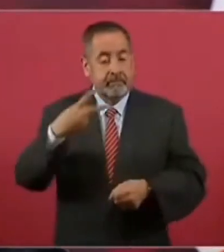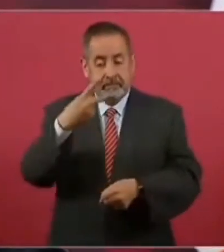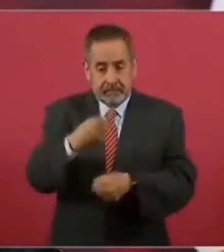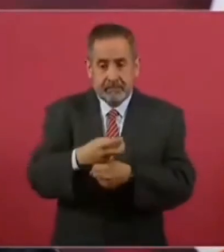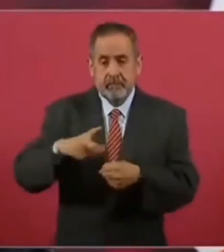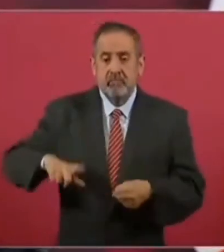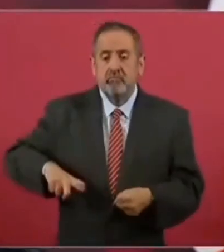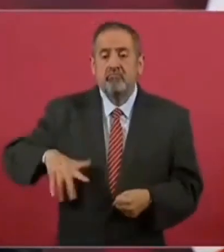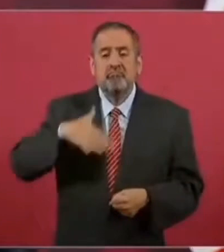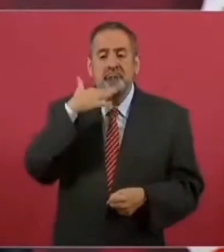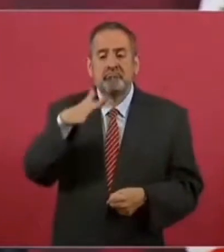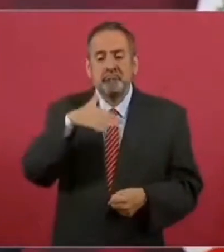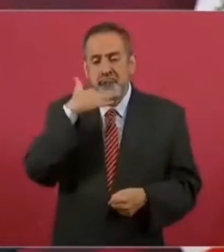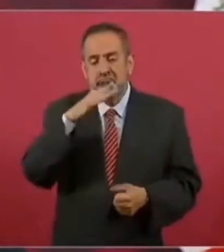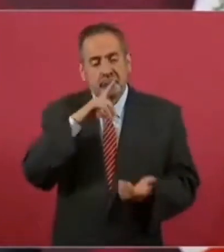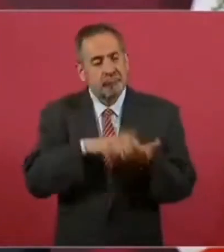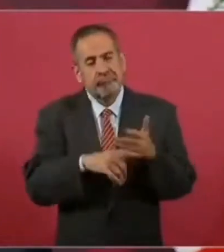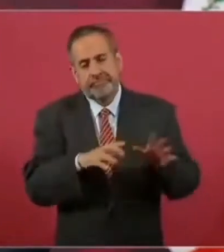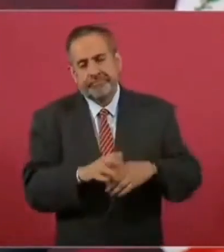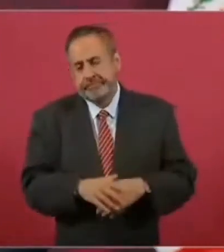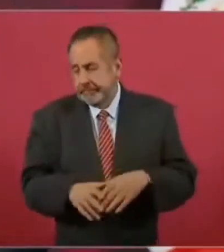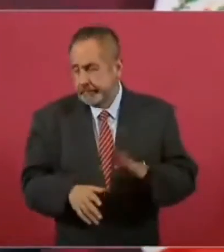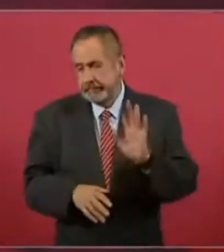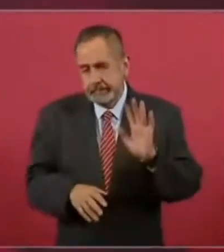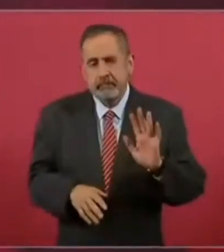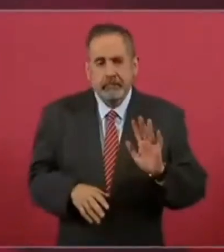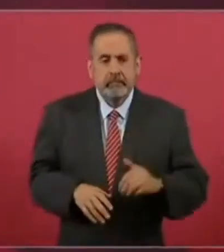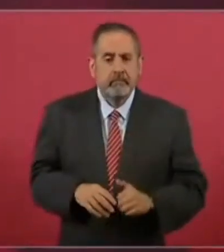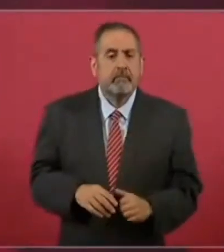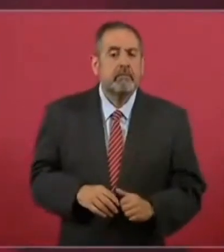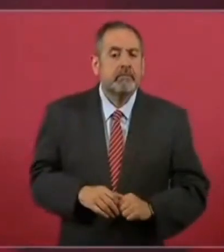corrupto. Luego hay